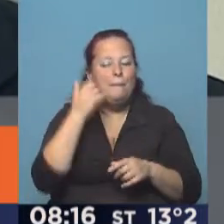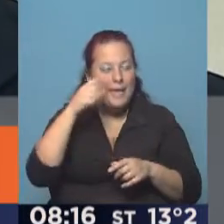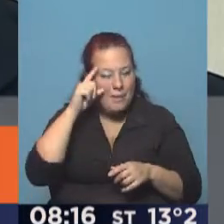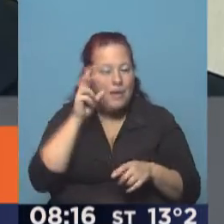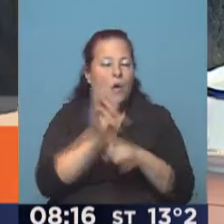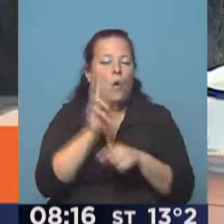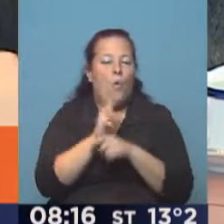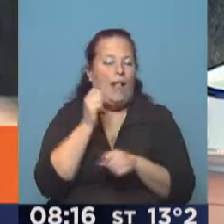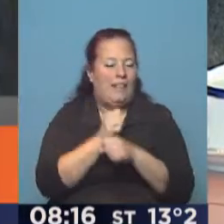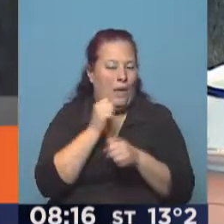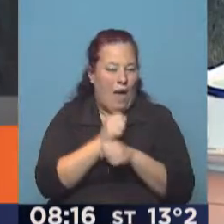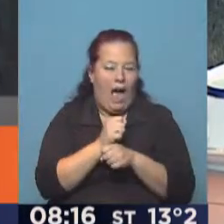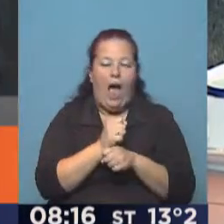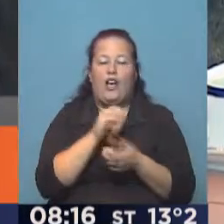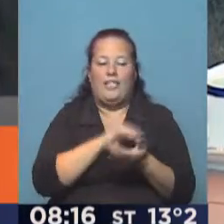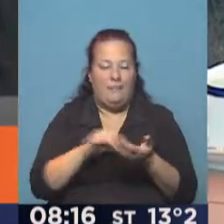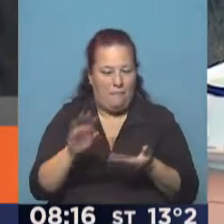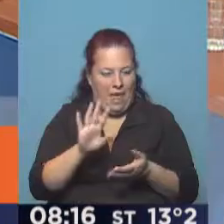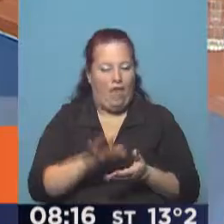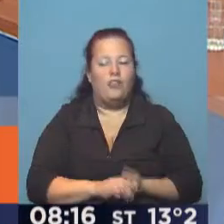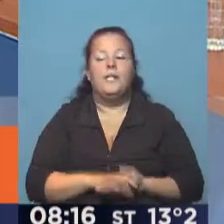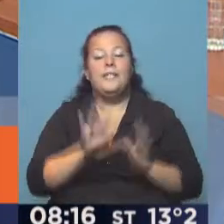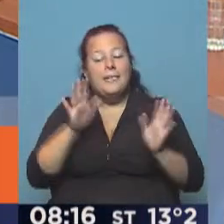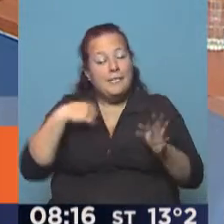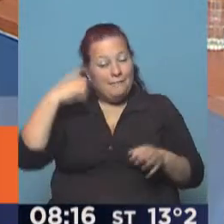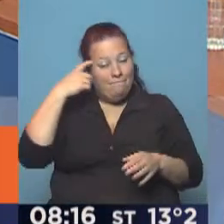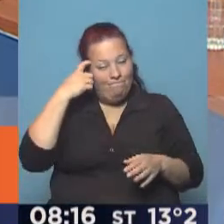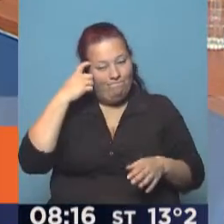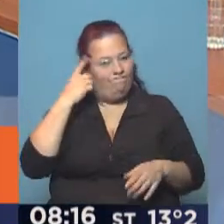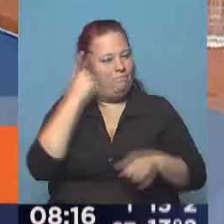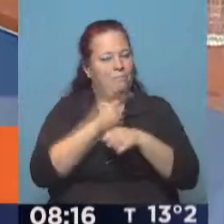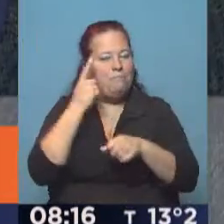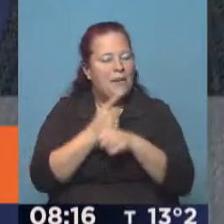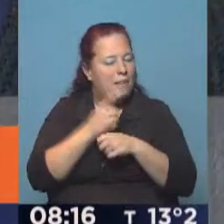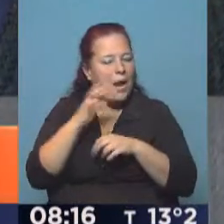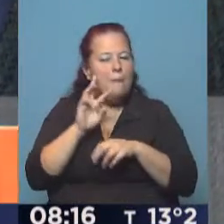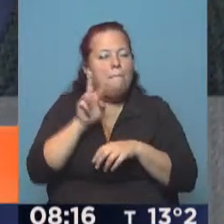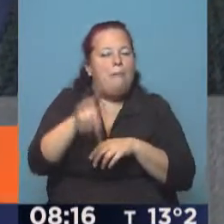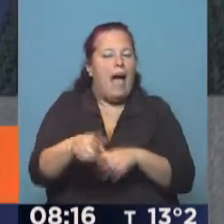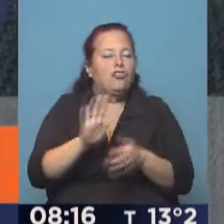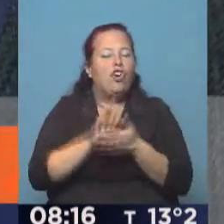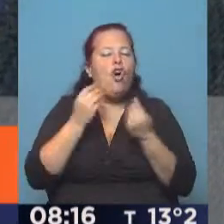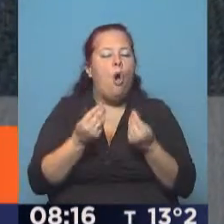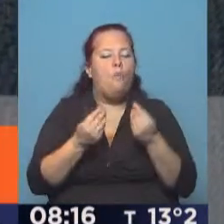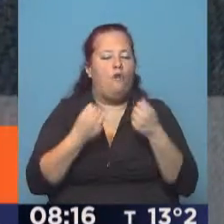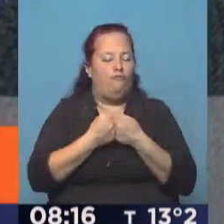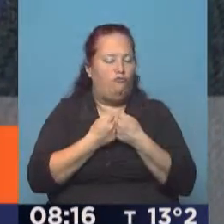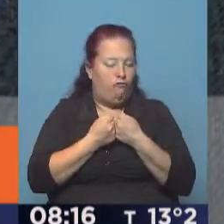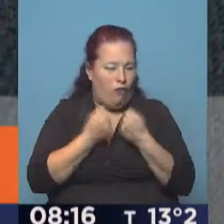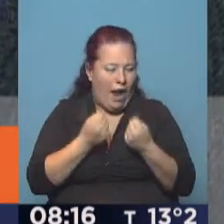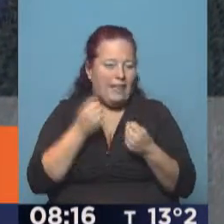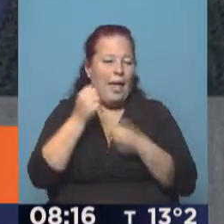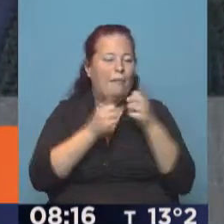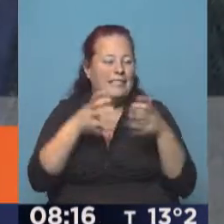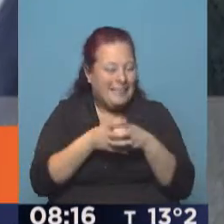la protección al trabajo y al empleo. Me parece que son los primeros pasos que tenemos que dar en una dirección de consolidar a las PYME,